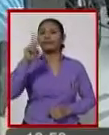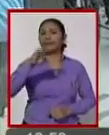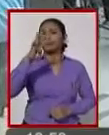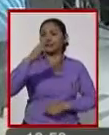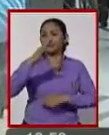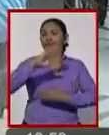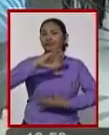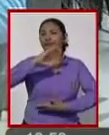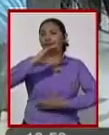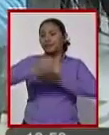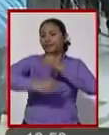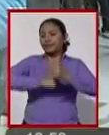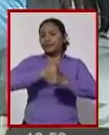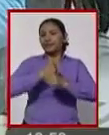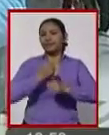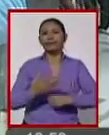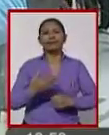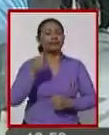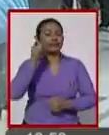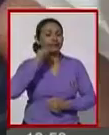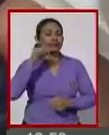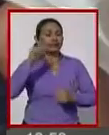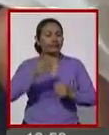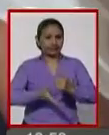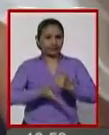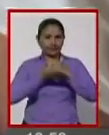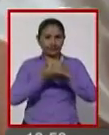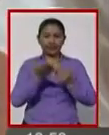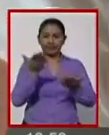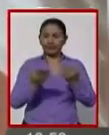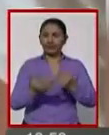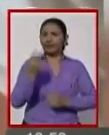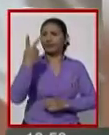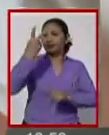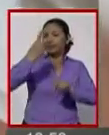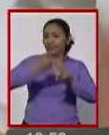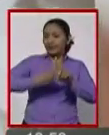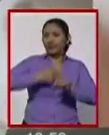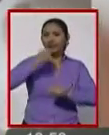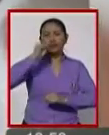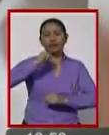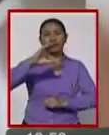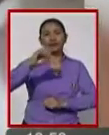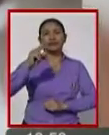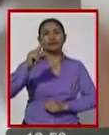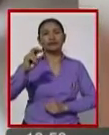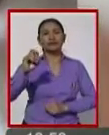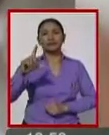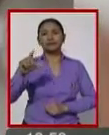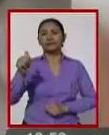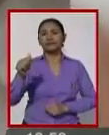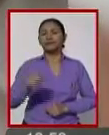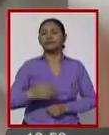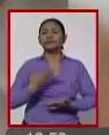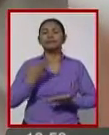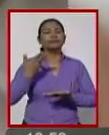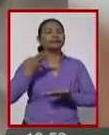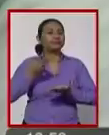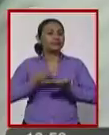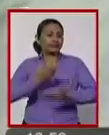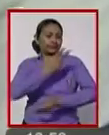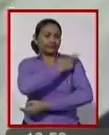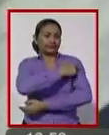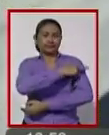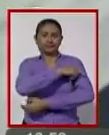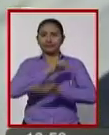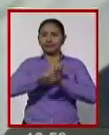24 años. Ahora ella necesita ayuda. Van aproximadamente dos meses que la señora Candelaria Romero Limón está postrada en una cama del